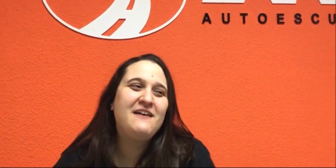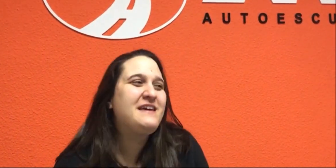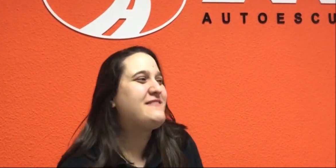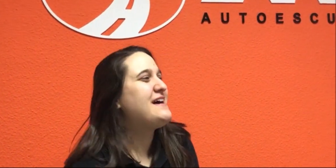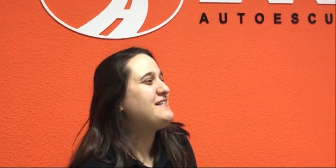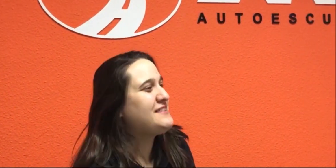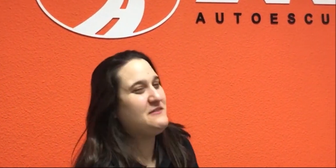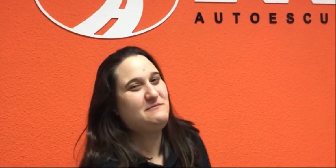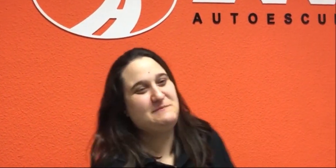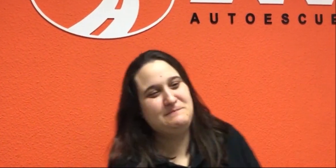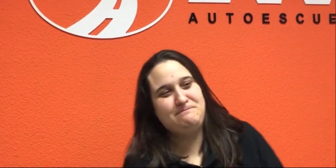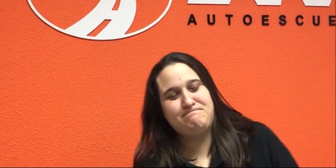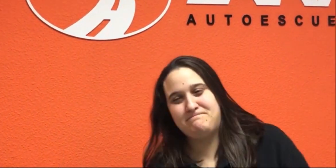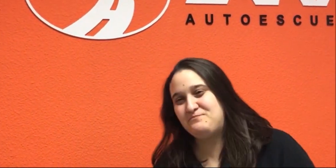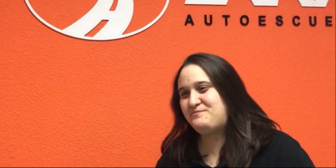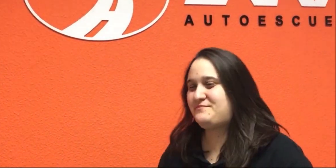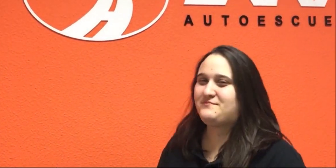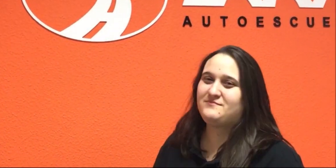¡Feliz Navidad!